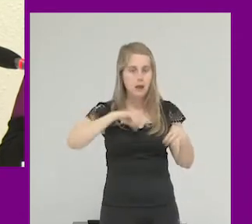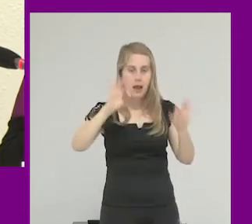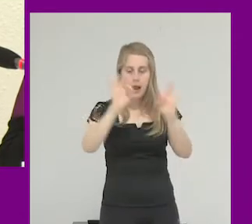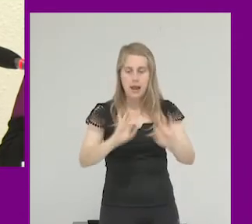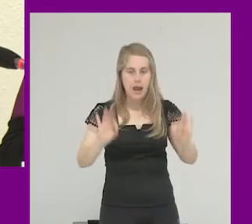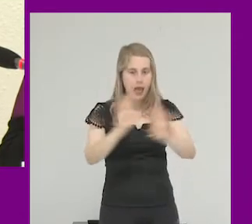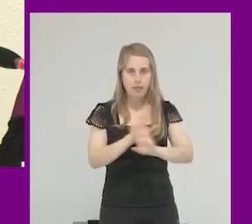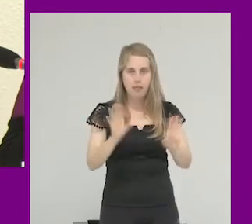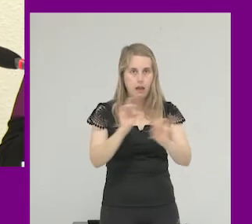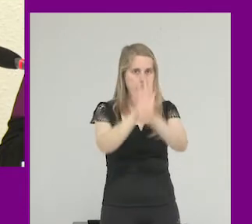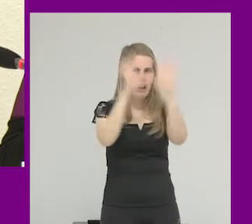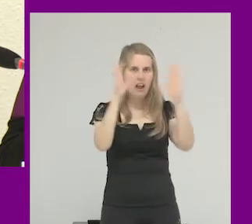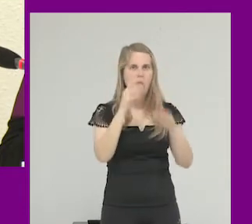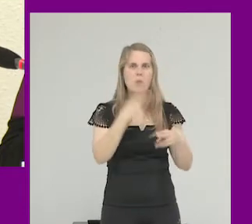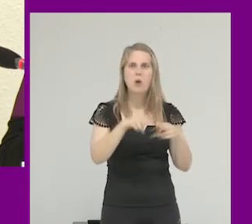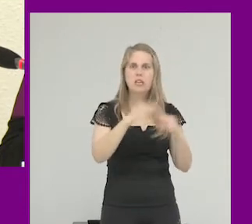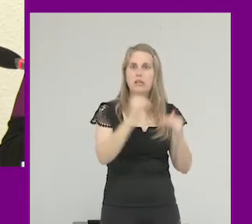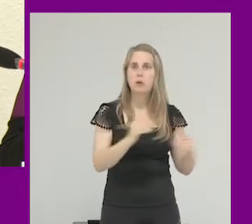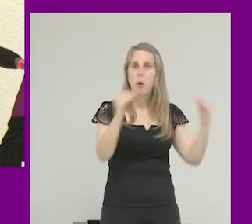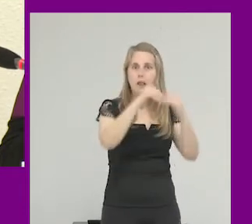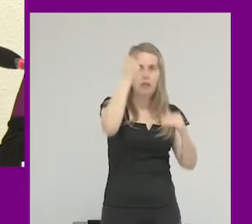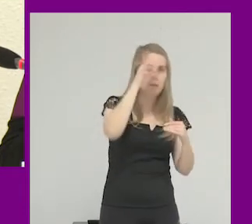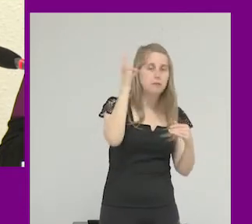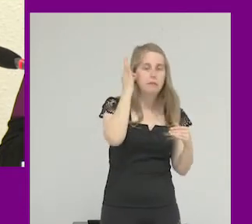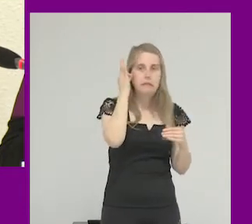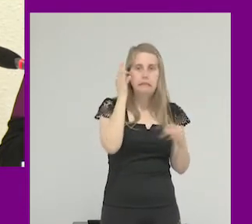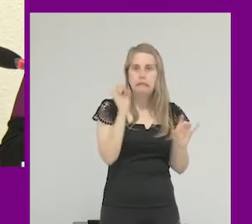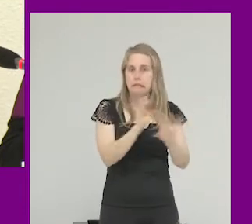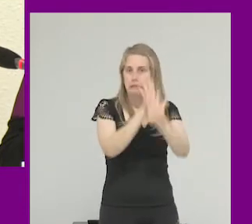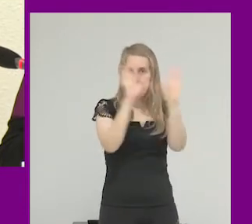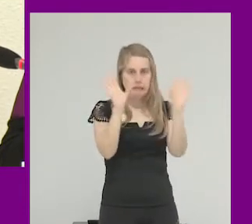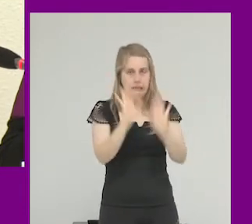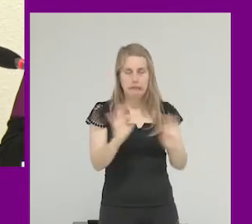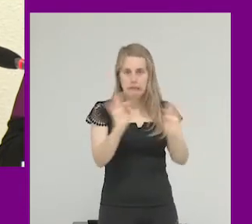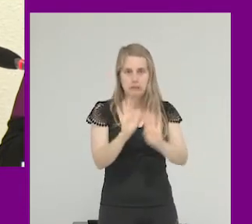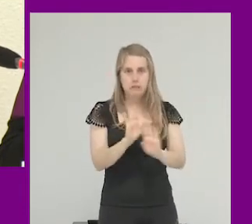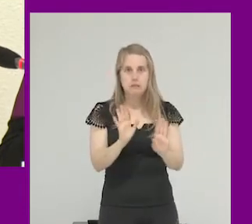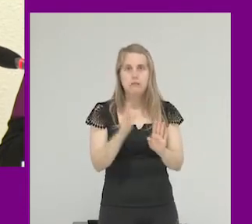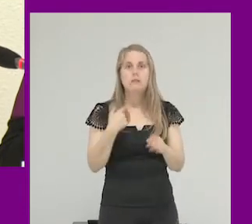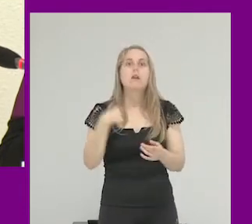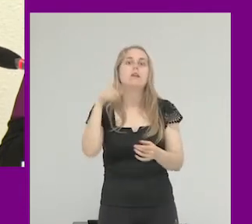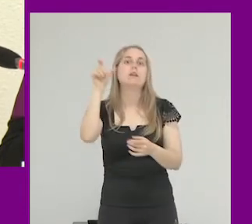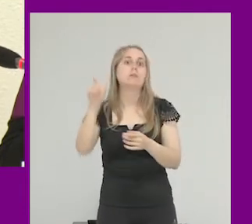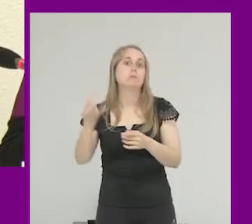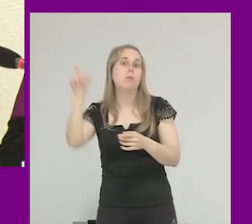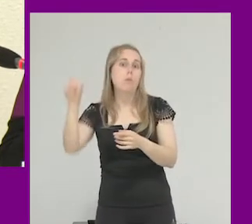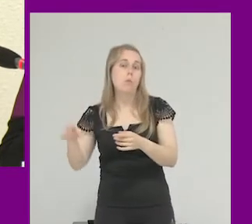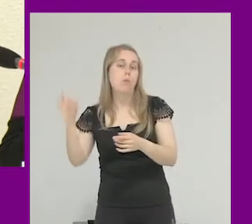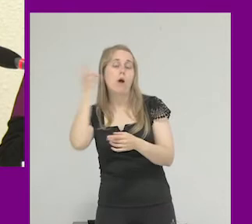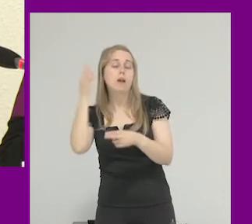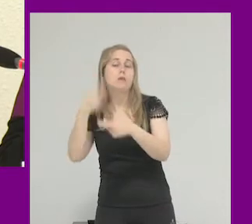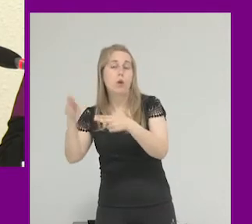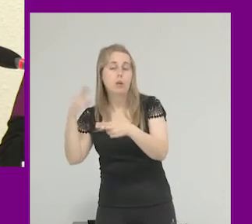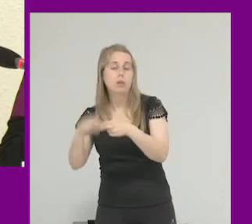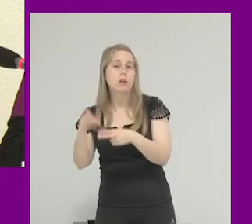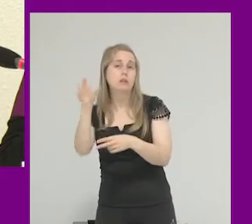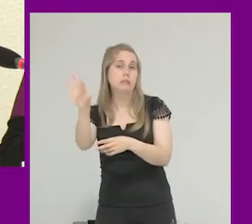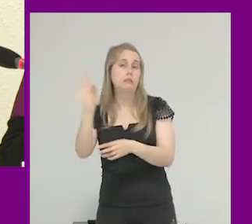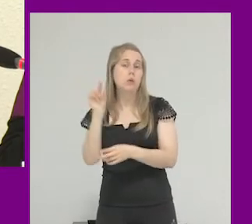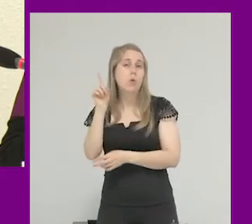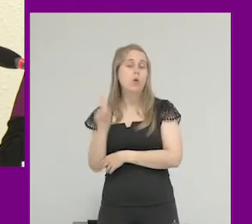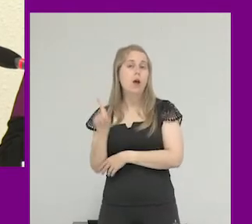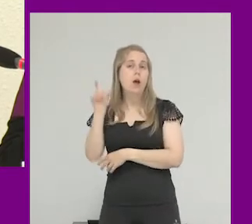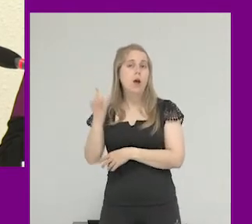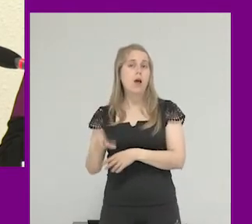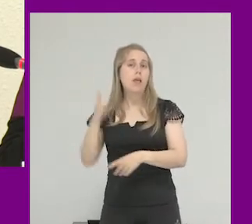era eso de las políticas de igualdad de hombres y mujeres. Y las mujeres políticas en su día, entre ellas